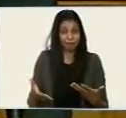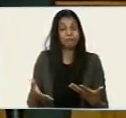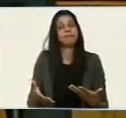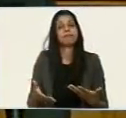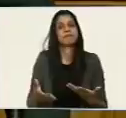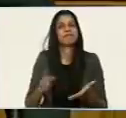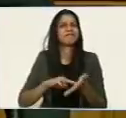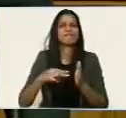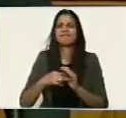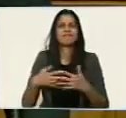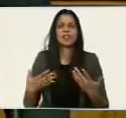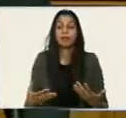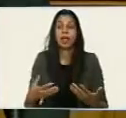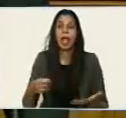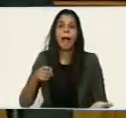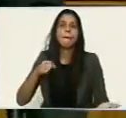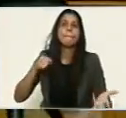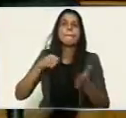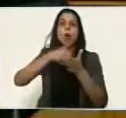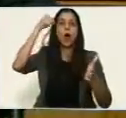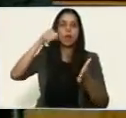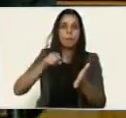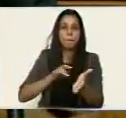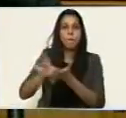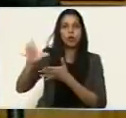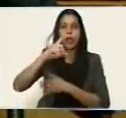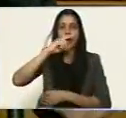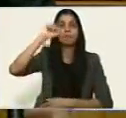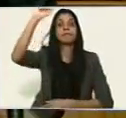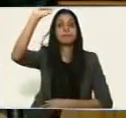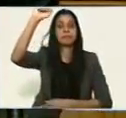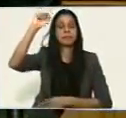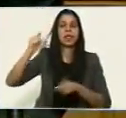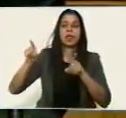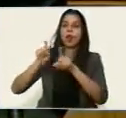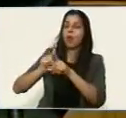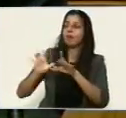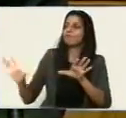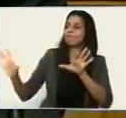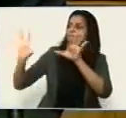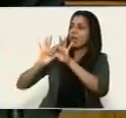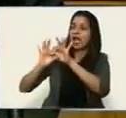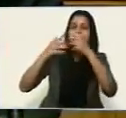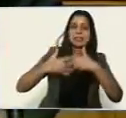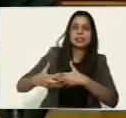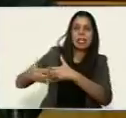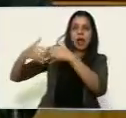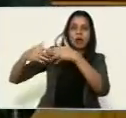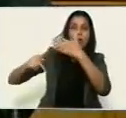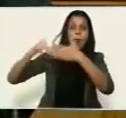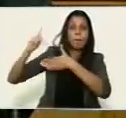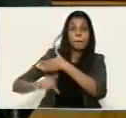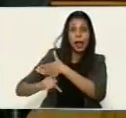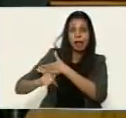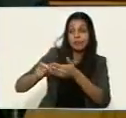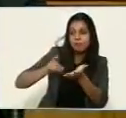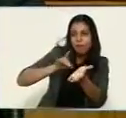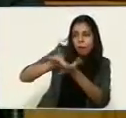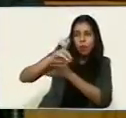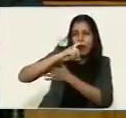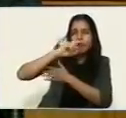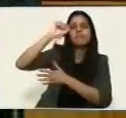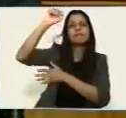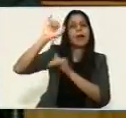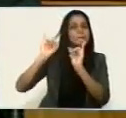no era otra cosa que un golpe de Estado, aplicando los manuales norteamericanos que para tal fin se